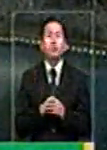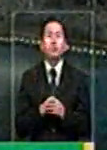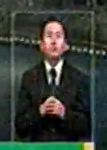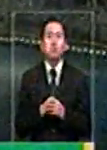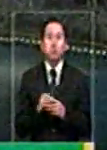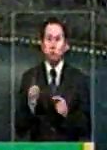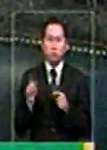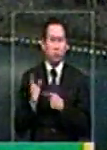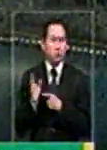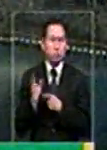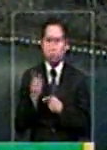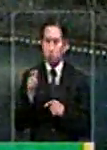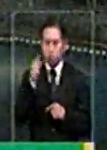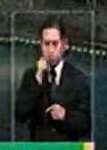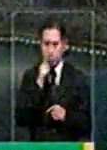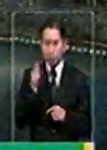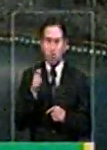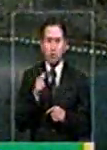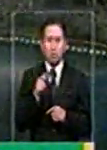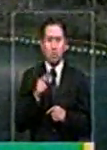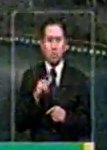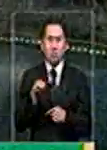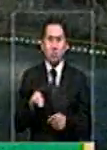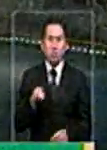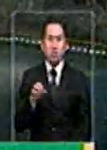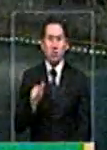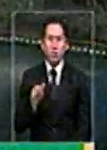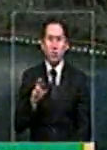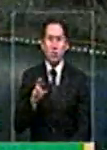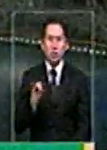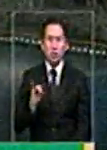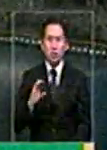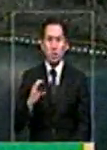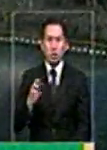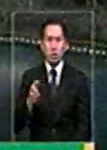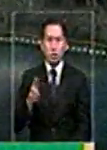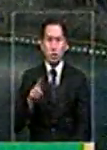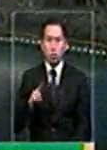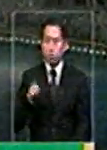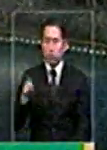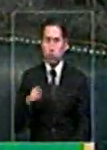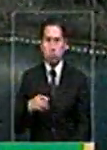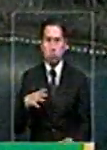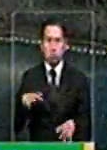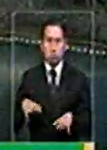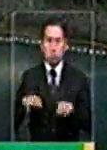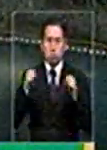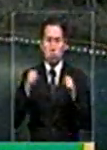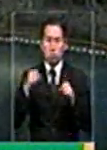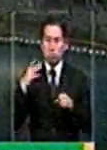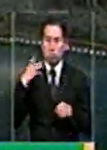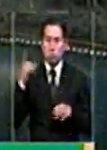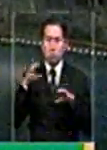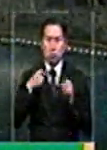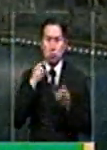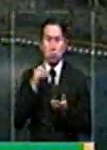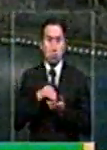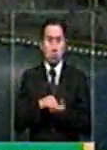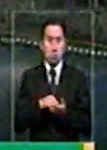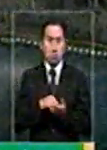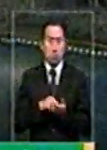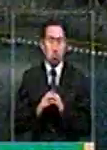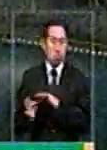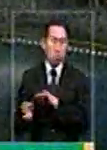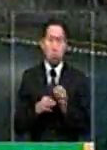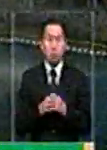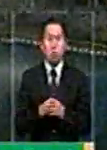donde Maricruz Medrano es también apoderada legal. Ahora